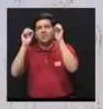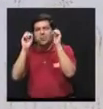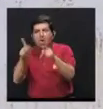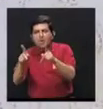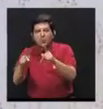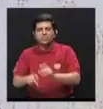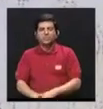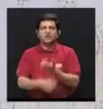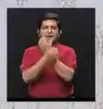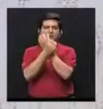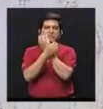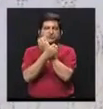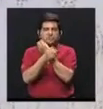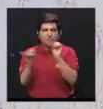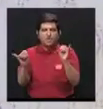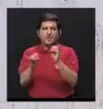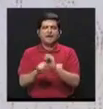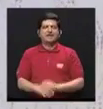soberanía alimentaria,